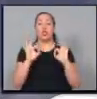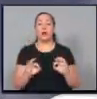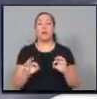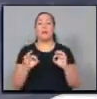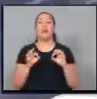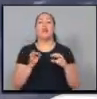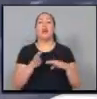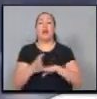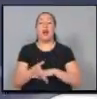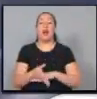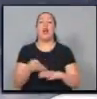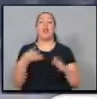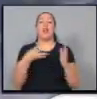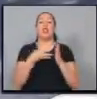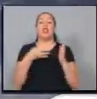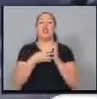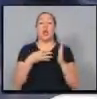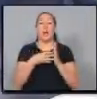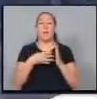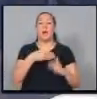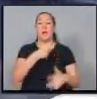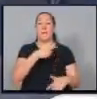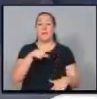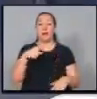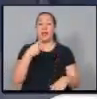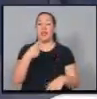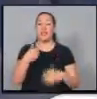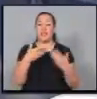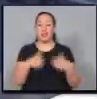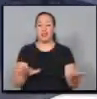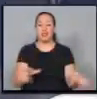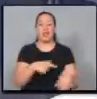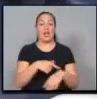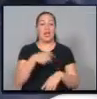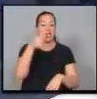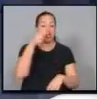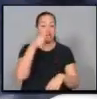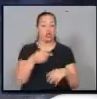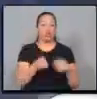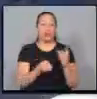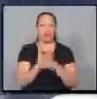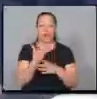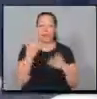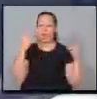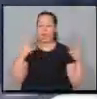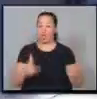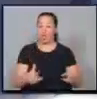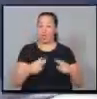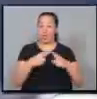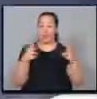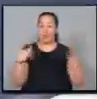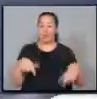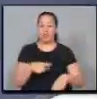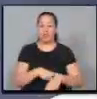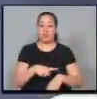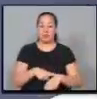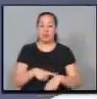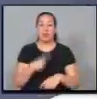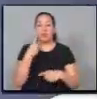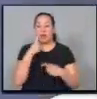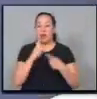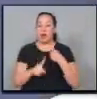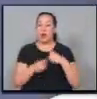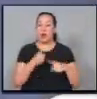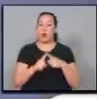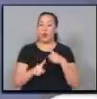al shopping mall. Es decir, dijeron que a las 8 de la mañana aproximadamente iban a estar cortando la autopista. En estos momentos se ha abierto una instancia de negociación. Ellos